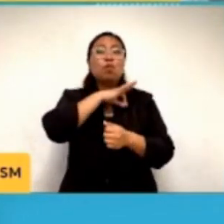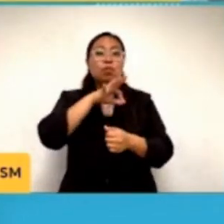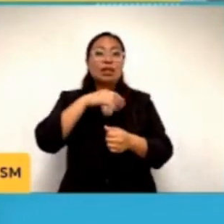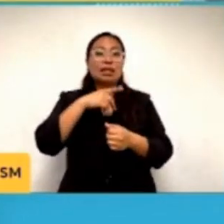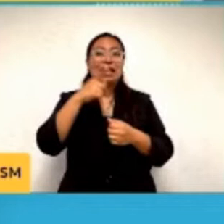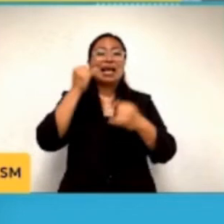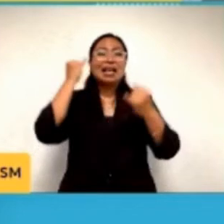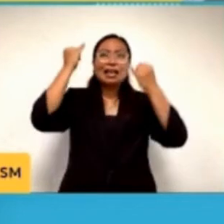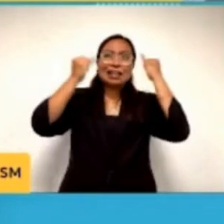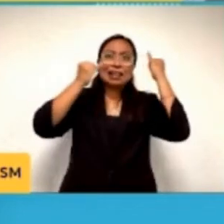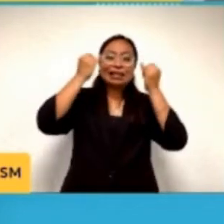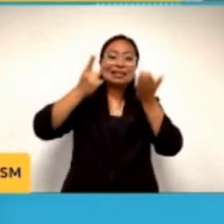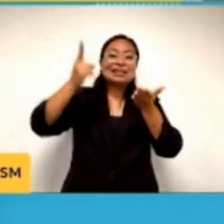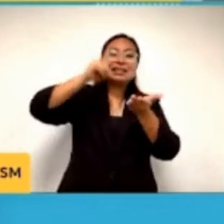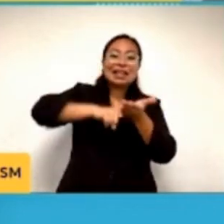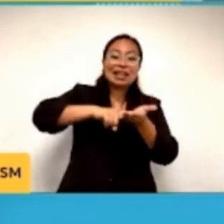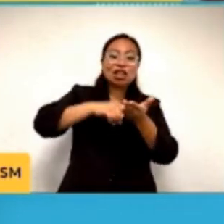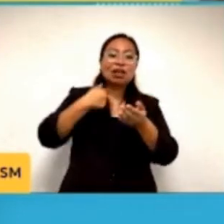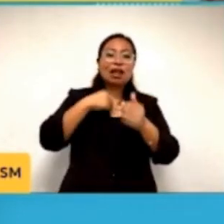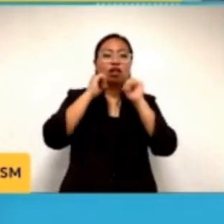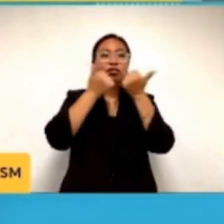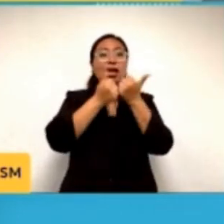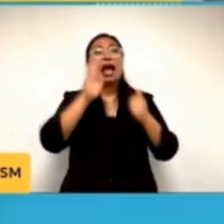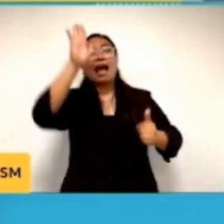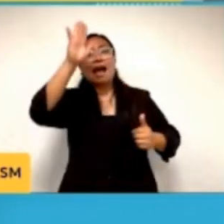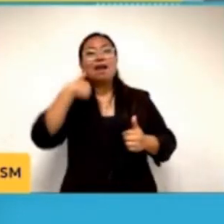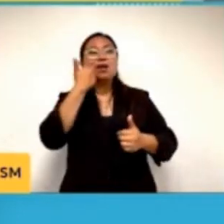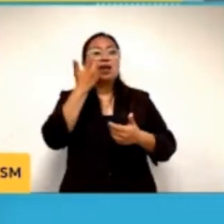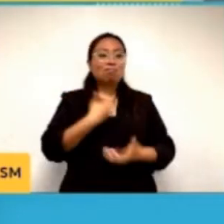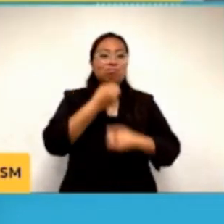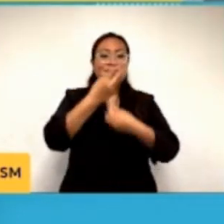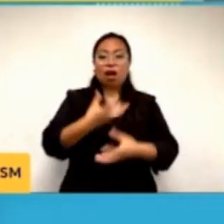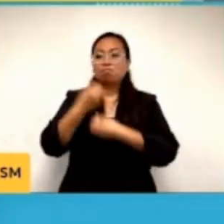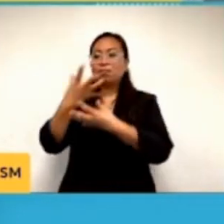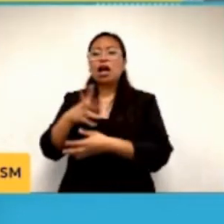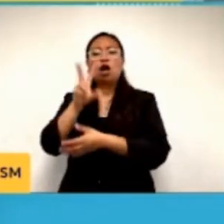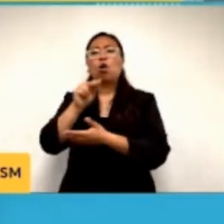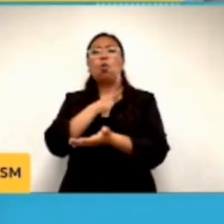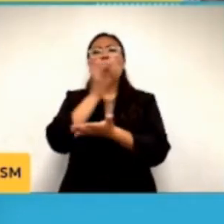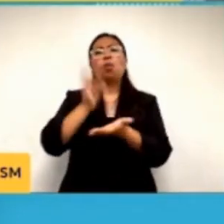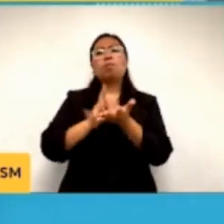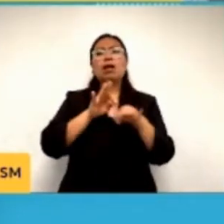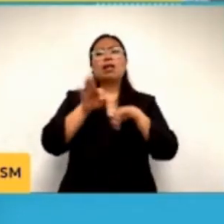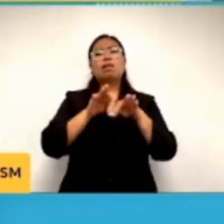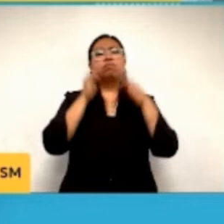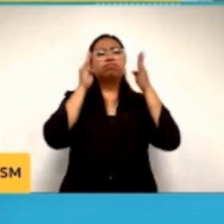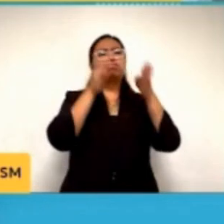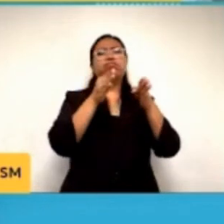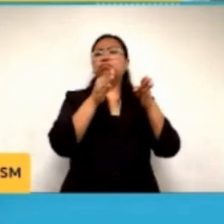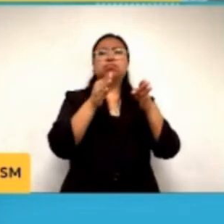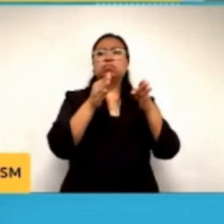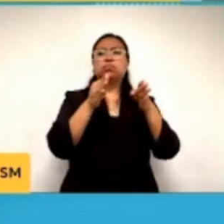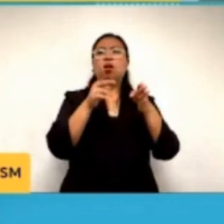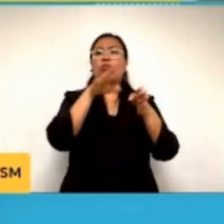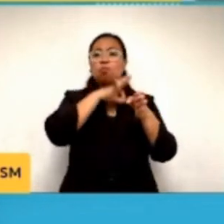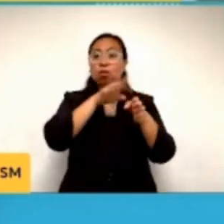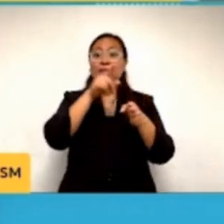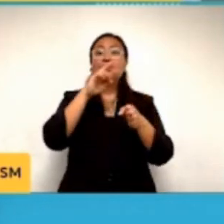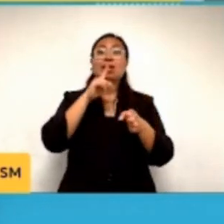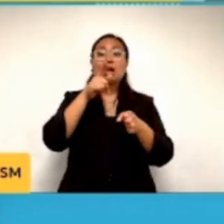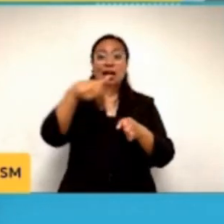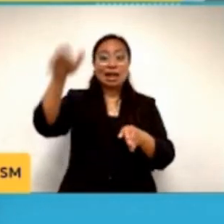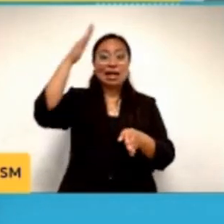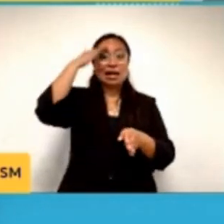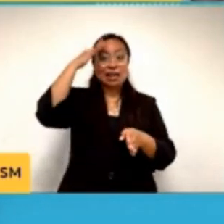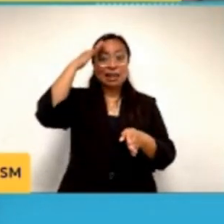o ese agente de cambio dentro de la organización que va más allá de su función. Aquí te invito a que lideres iniciativas adicionales